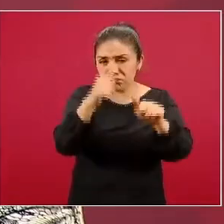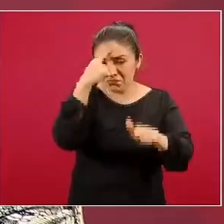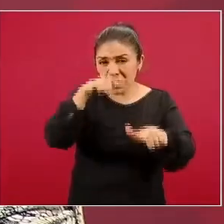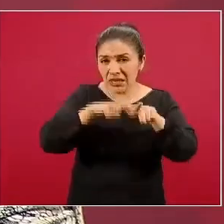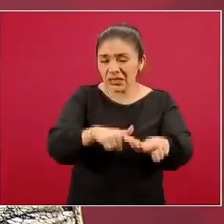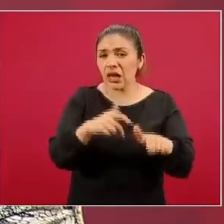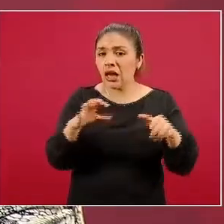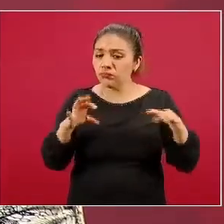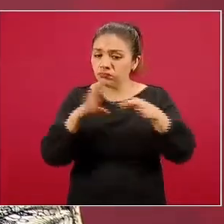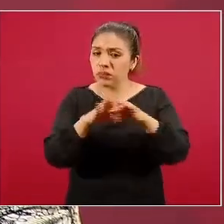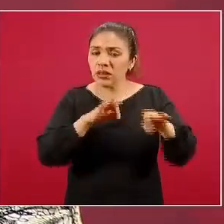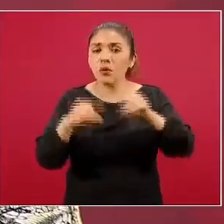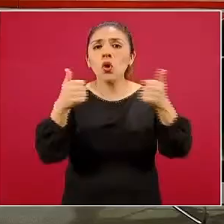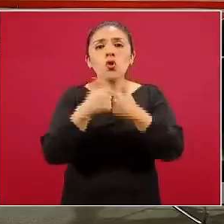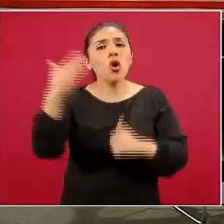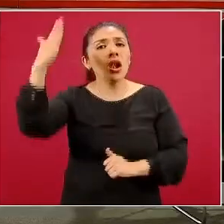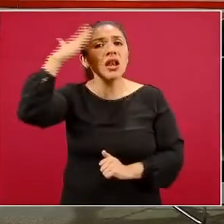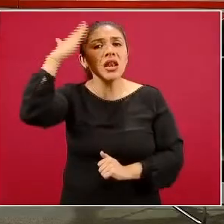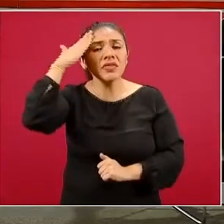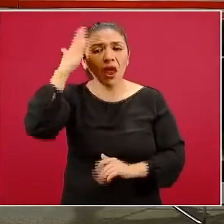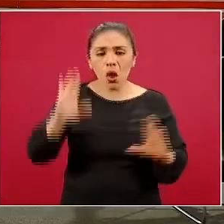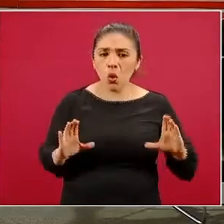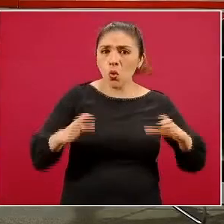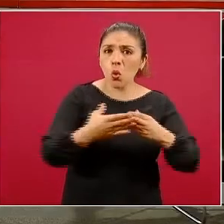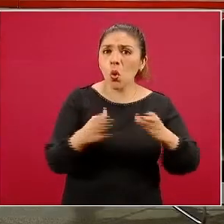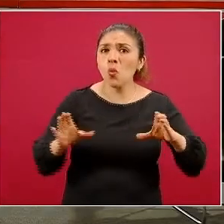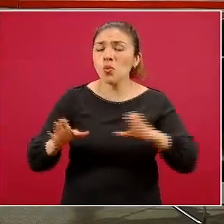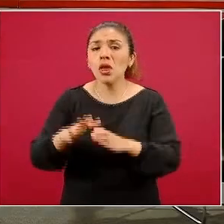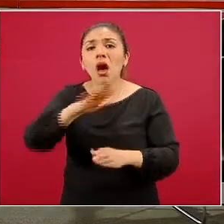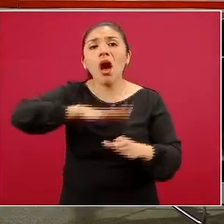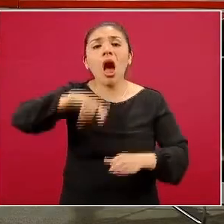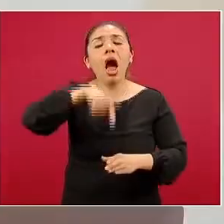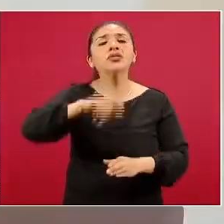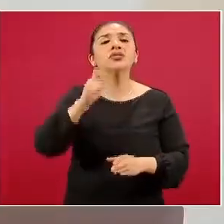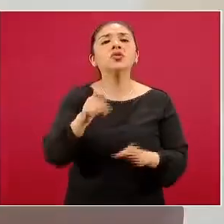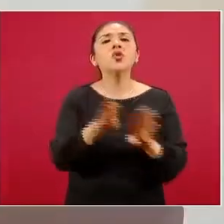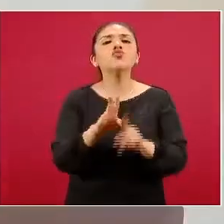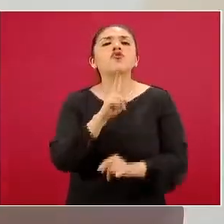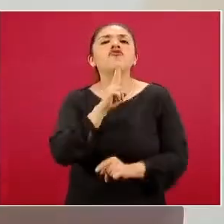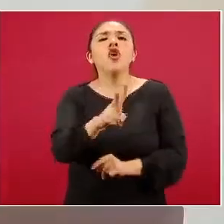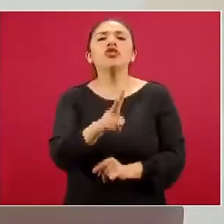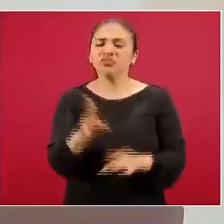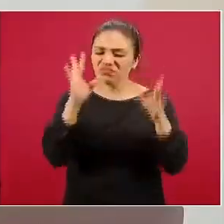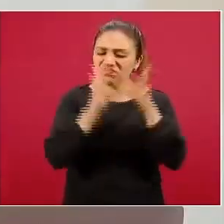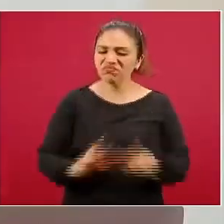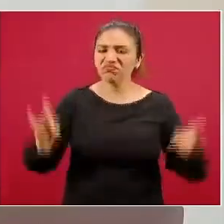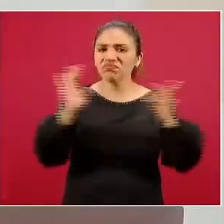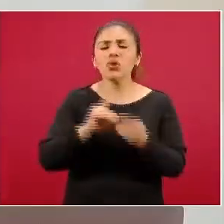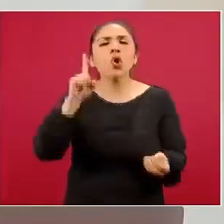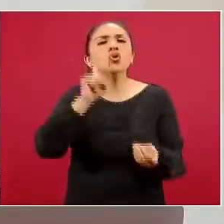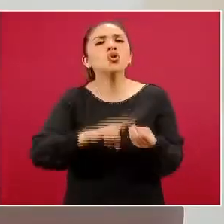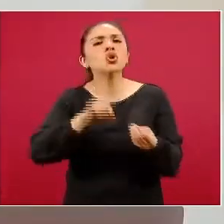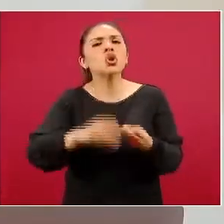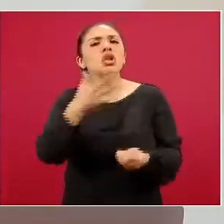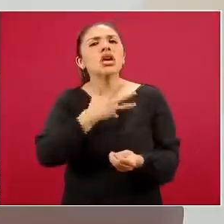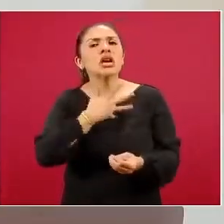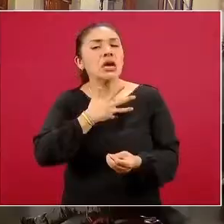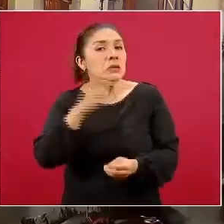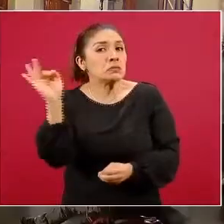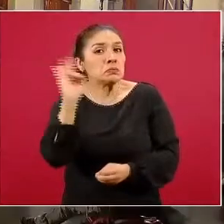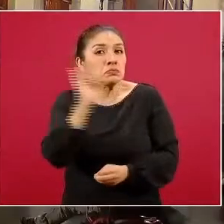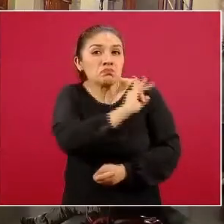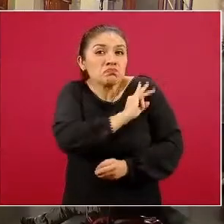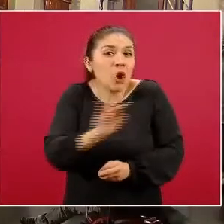esta colaboración con líderes comunitarios, porque son las voces de que nos hablan de dónde podemos tener